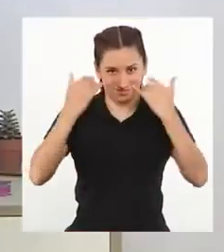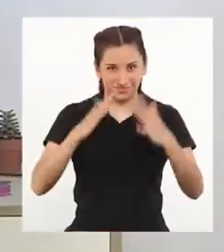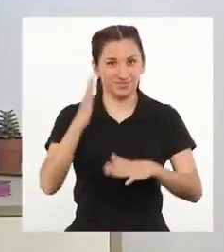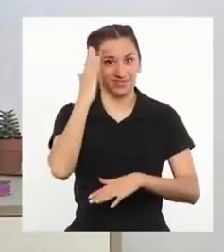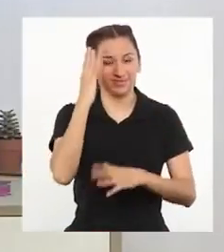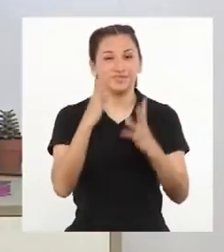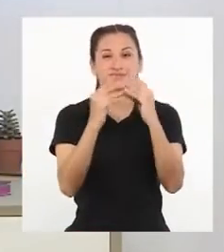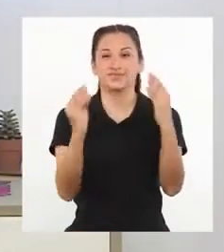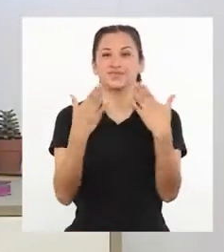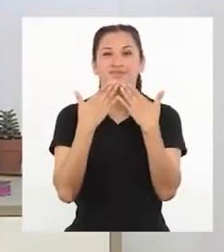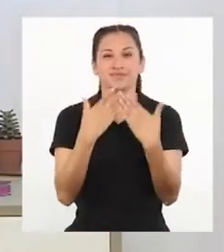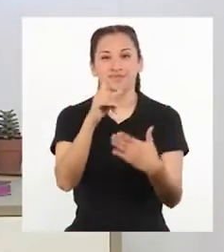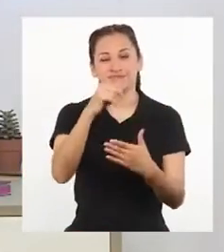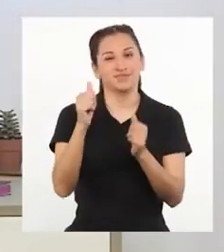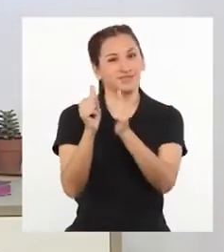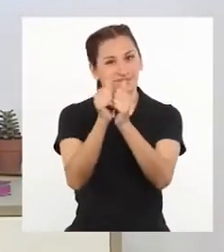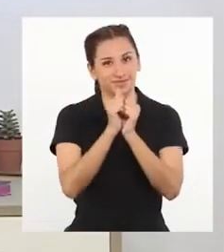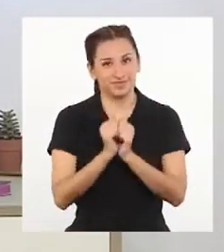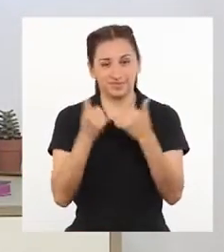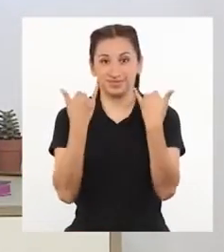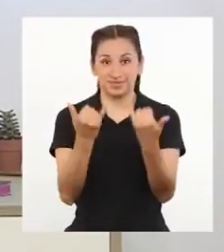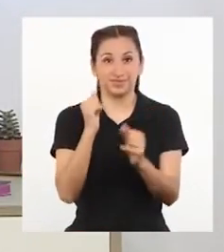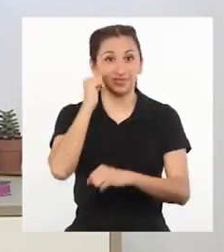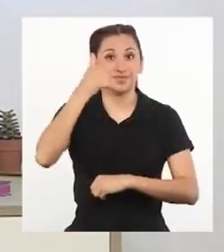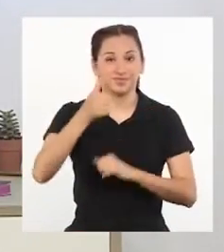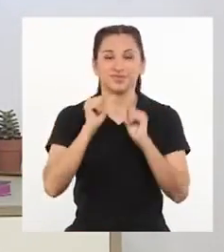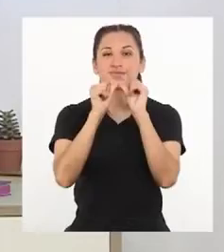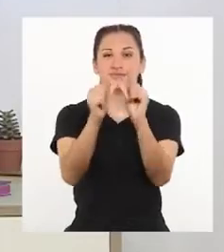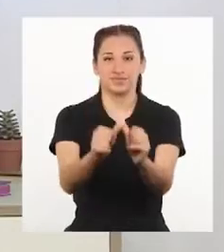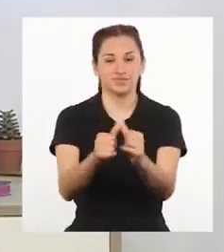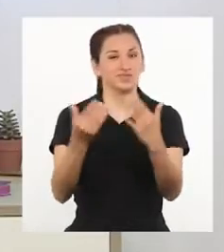hablando. Muchas gracias por acompañarnos hoy.